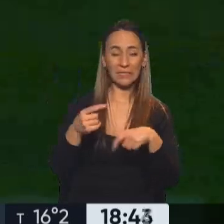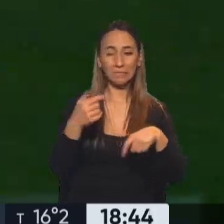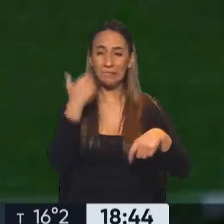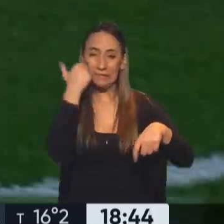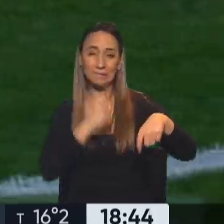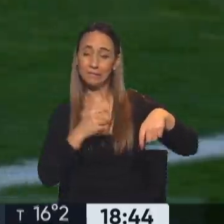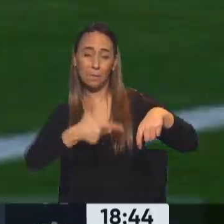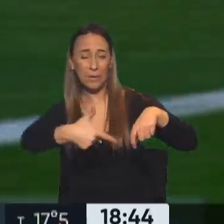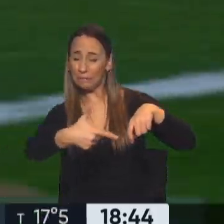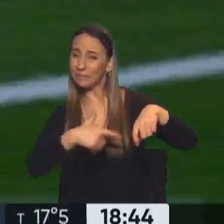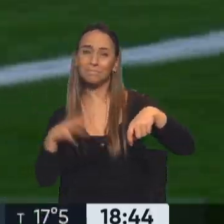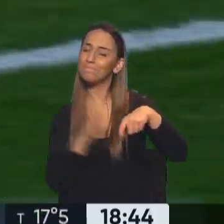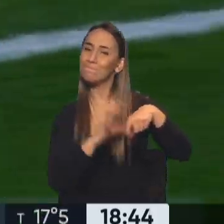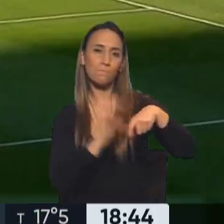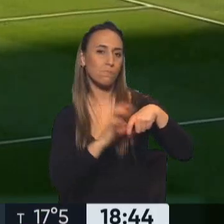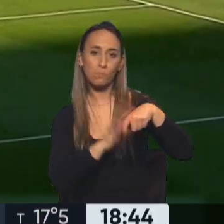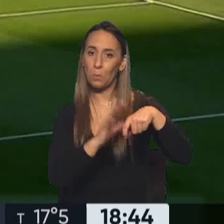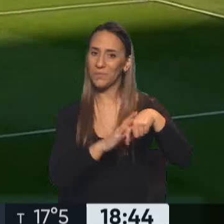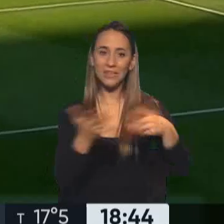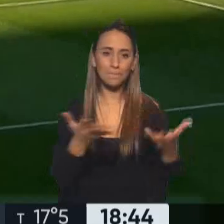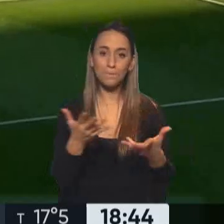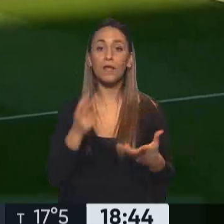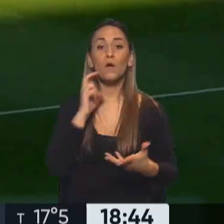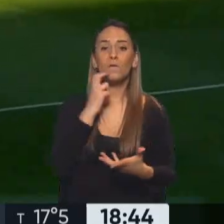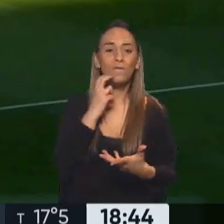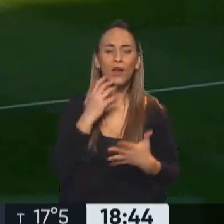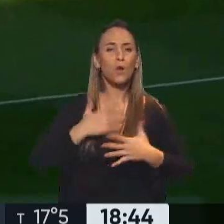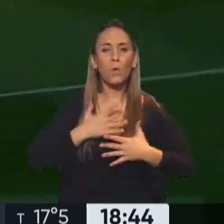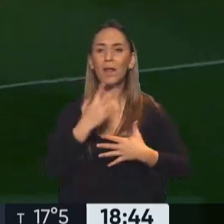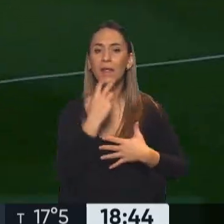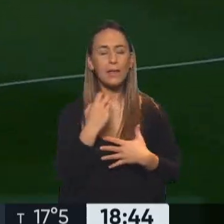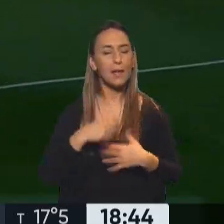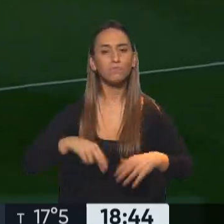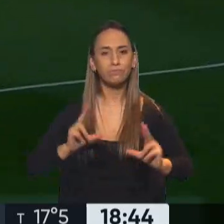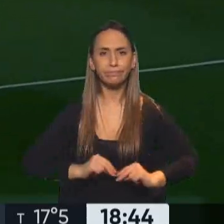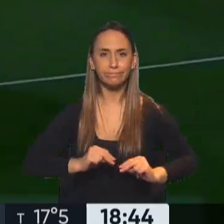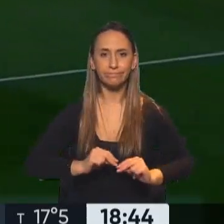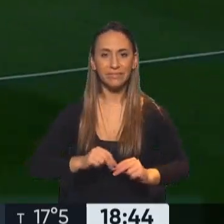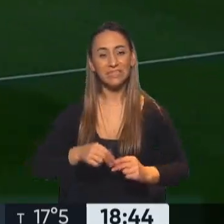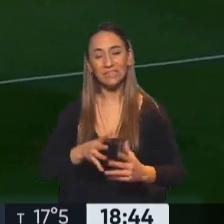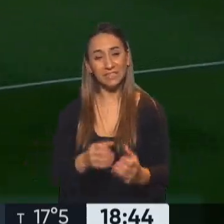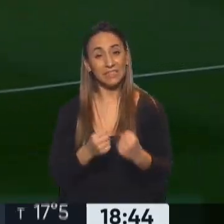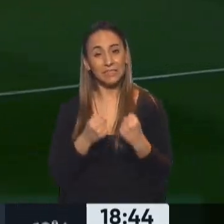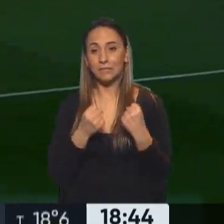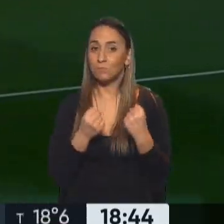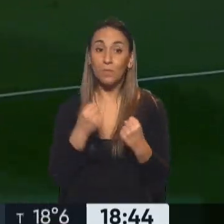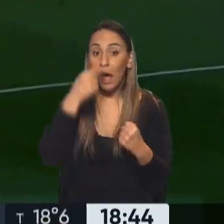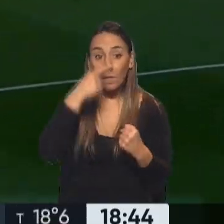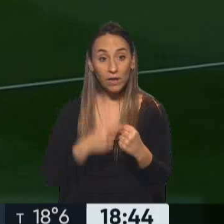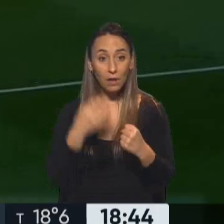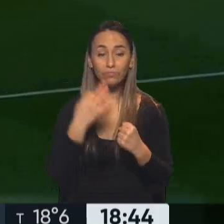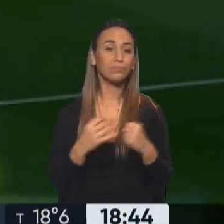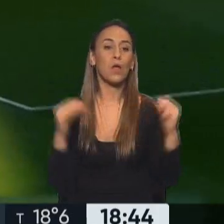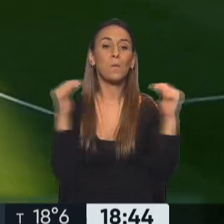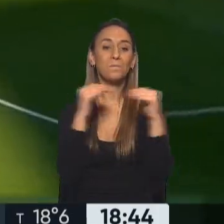venía anunciando. No le daba la nafta a Ferro en lo físico, pero en el final lo pudo empatar también gracias a